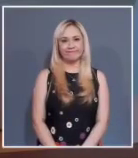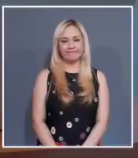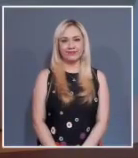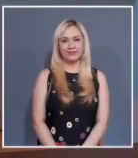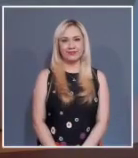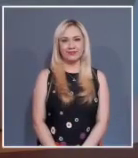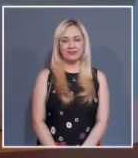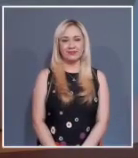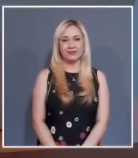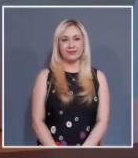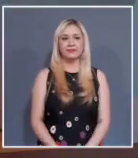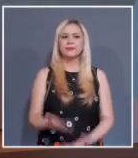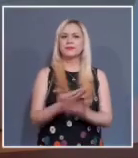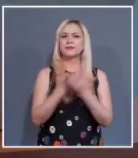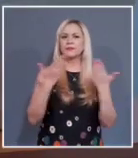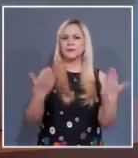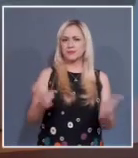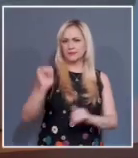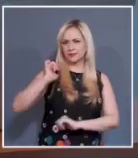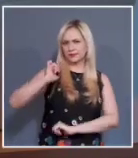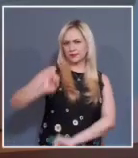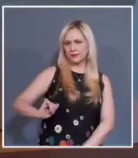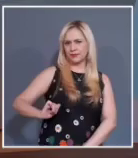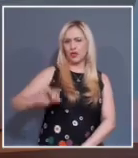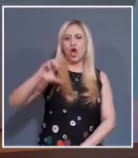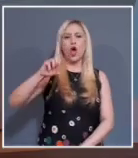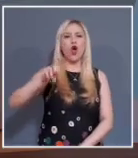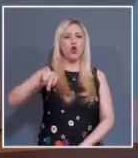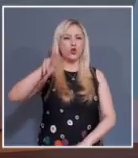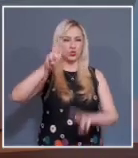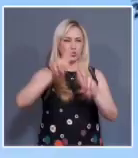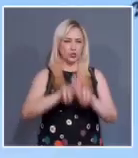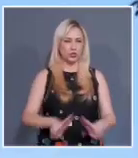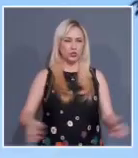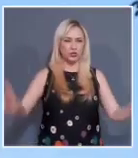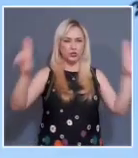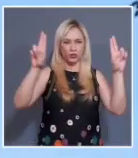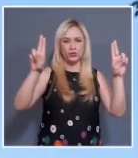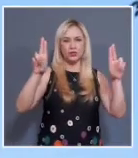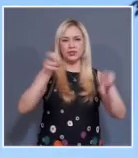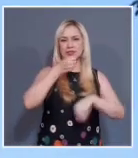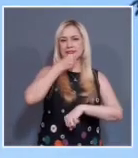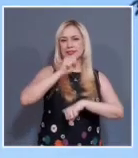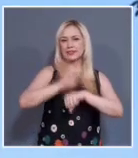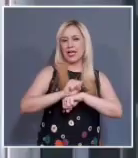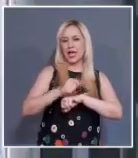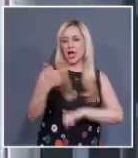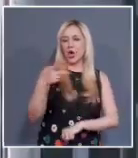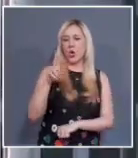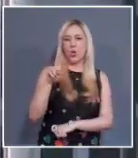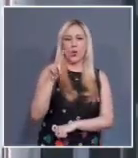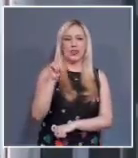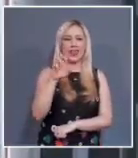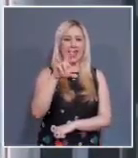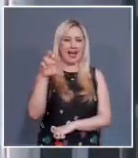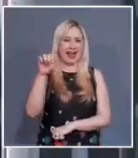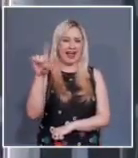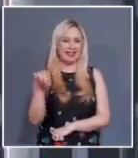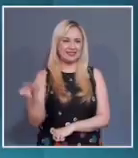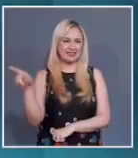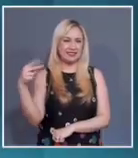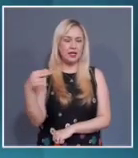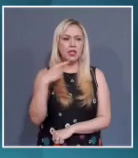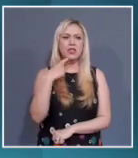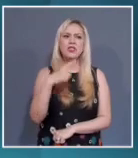El secretario general de la ONU, Antonio Guterres, advirtió sobre el peligro y la proliferación del odio y la mentira, esto